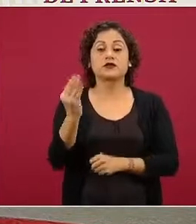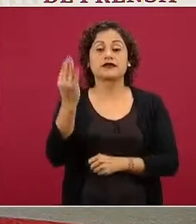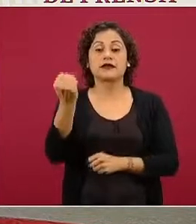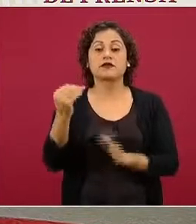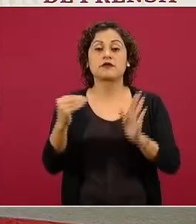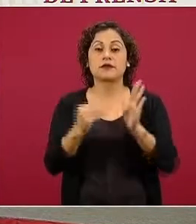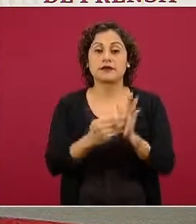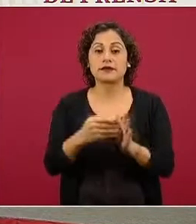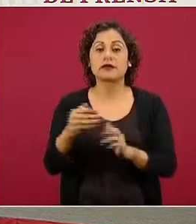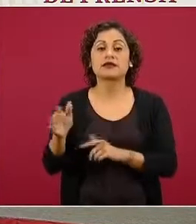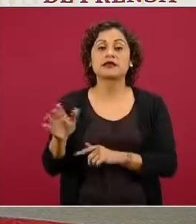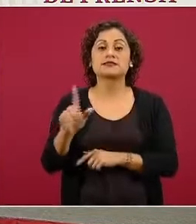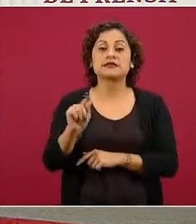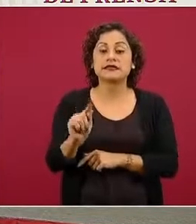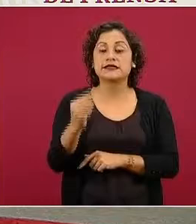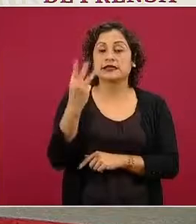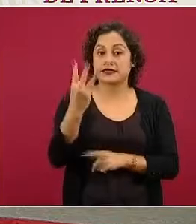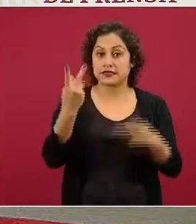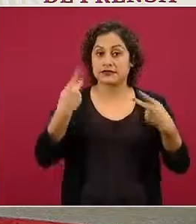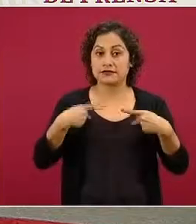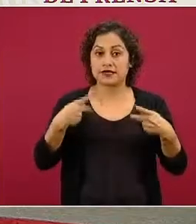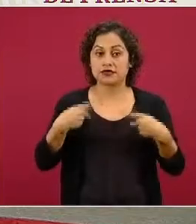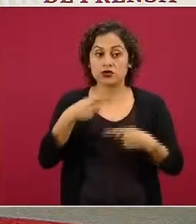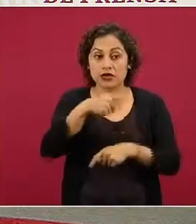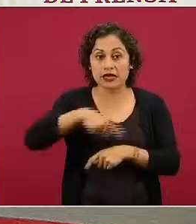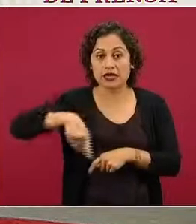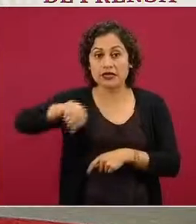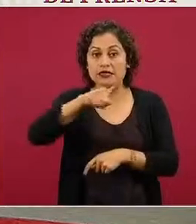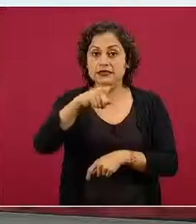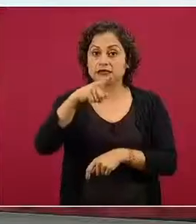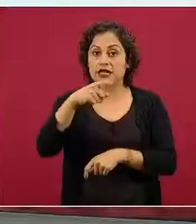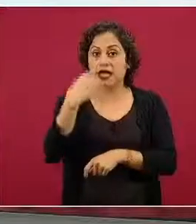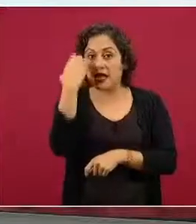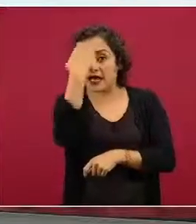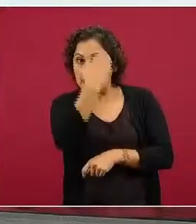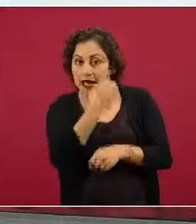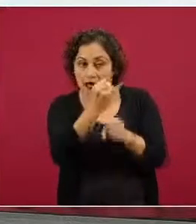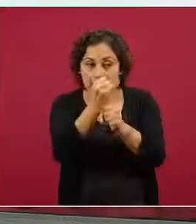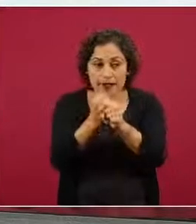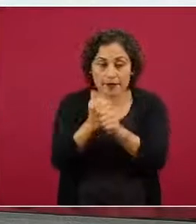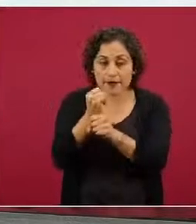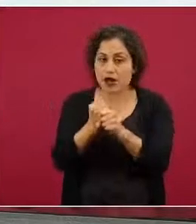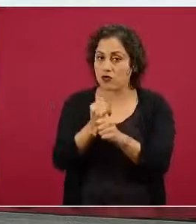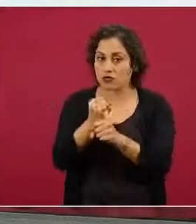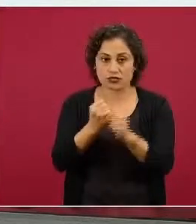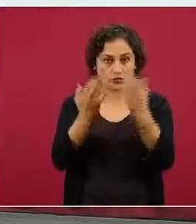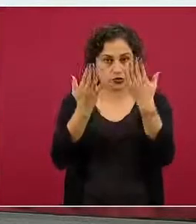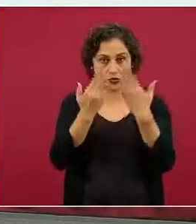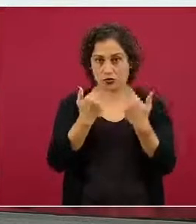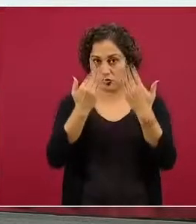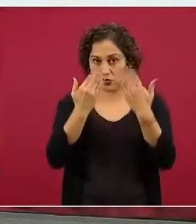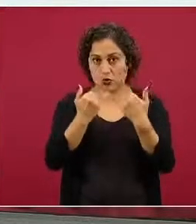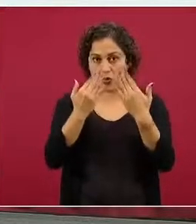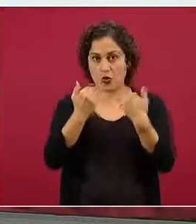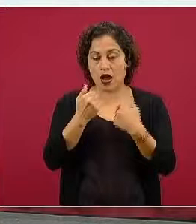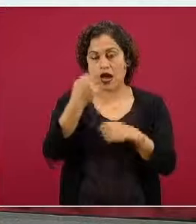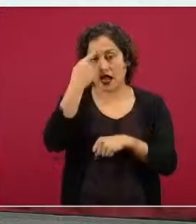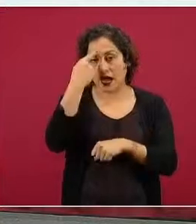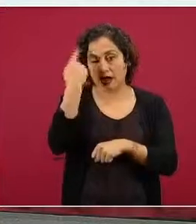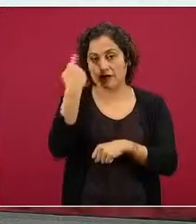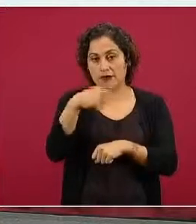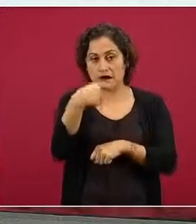199.073 personas que no se les tomó una muestra para revisar la positividad al